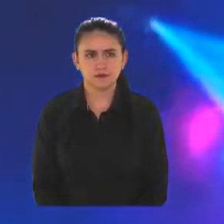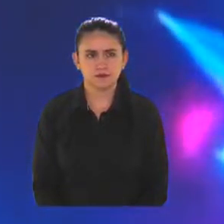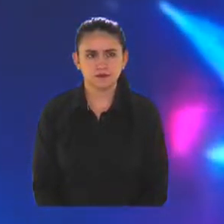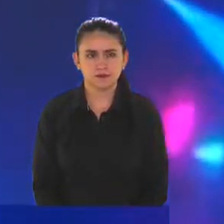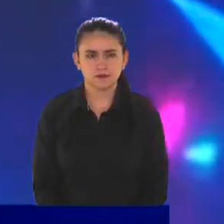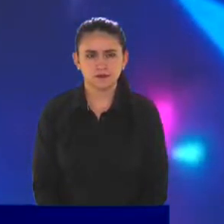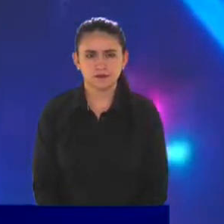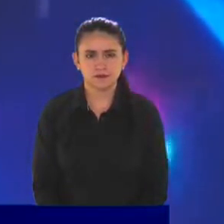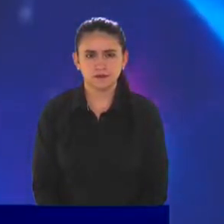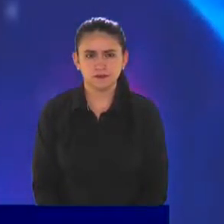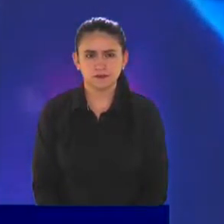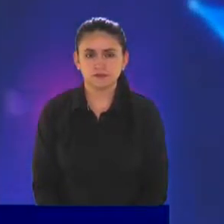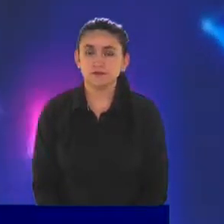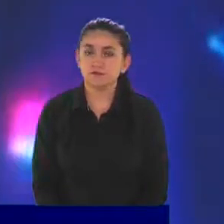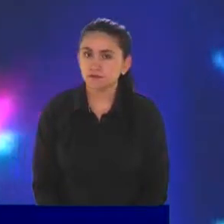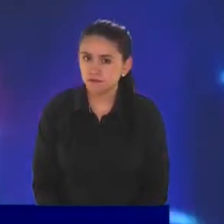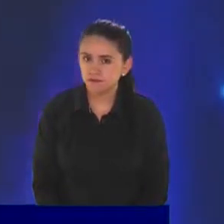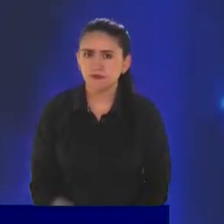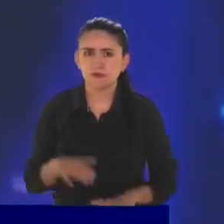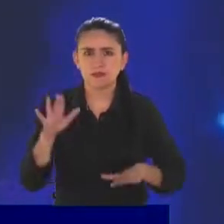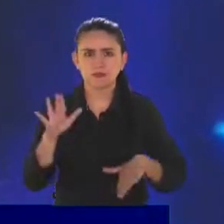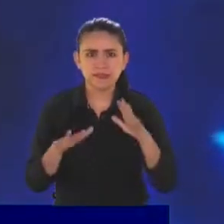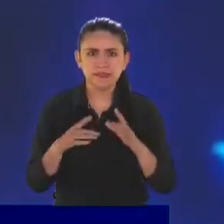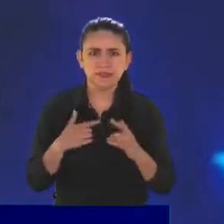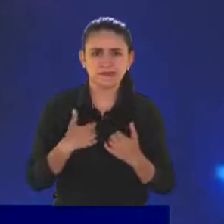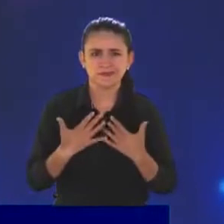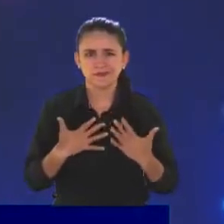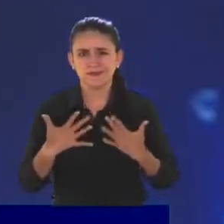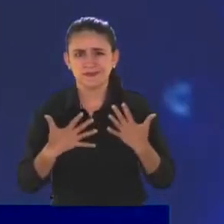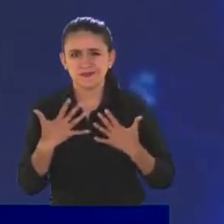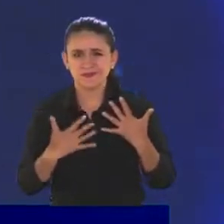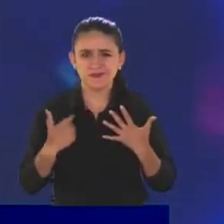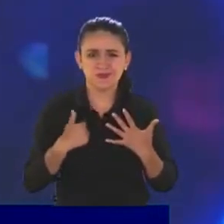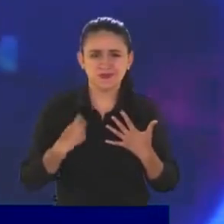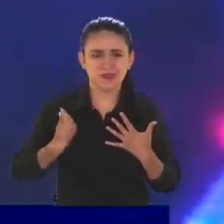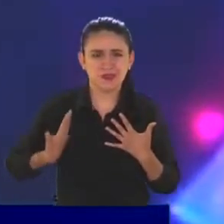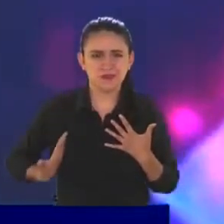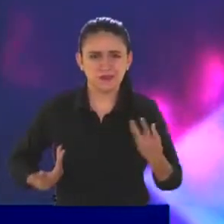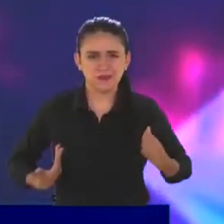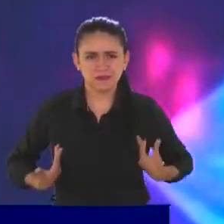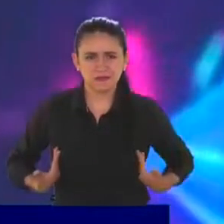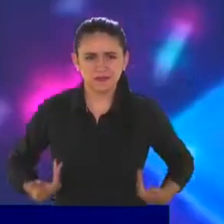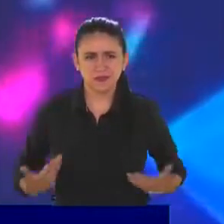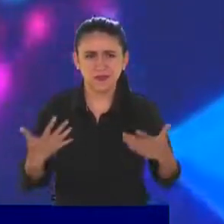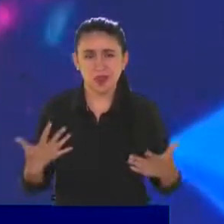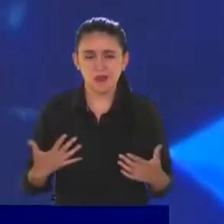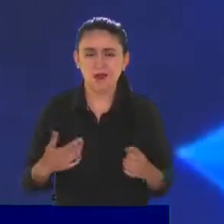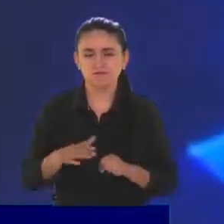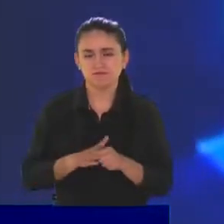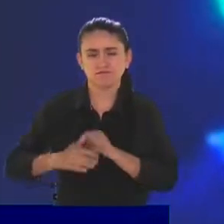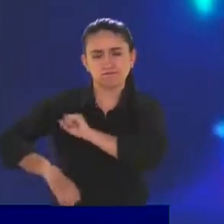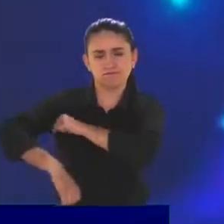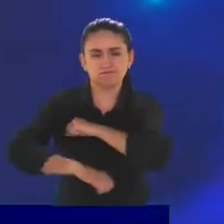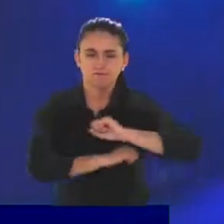Si las menciones comerciales con silencios incómodos también te hacen sudar, Speed Stick para que sudar no conspire en tu